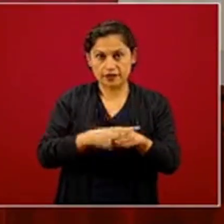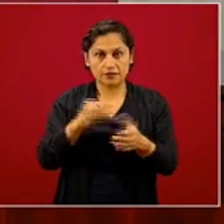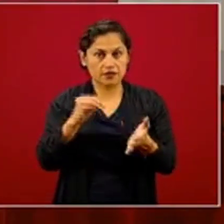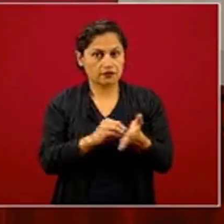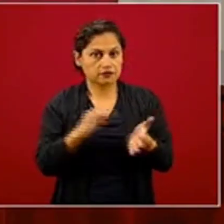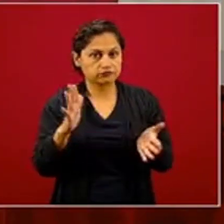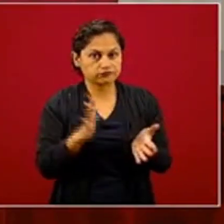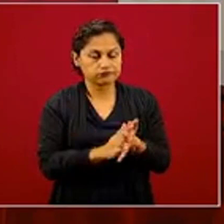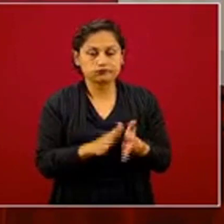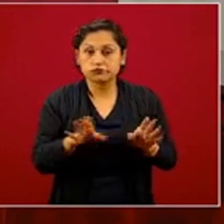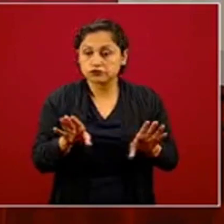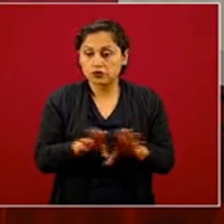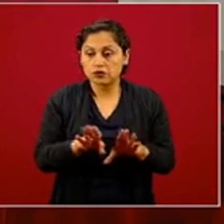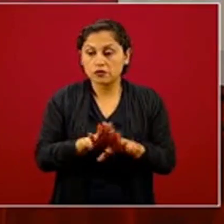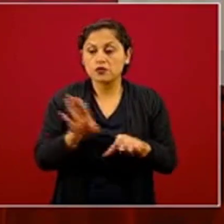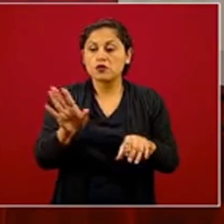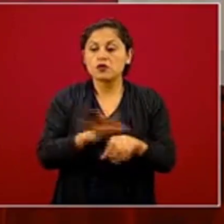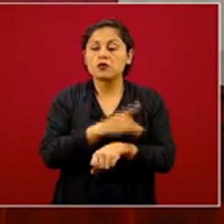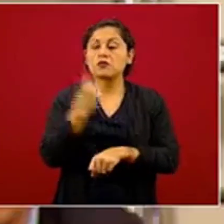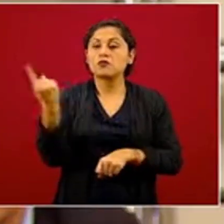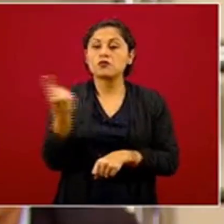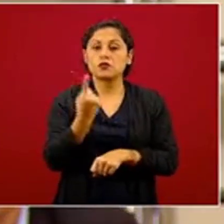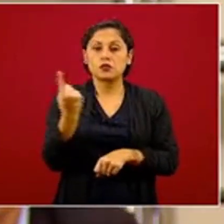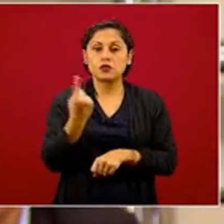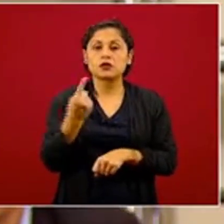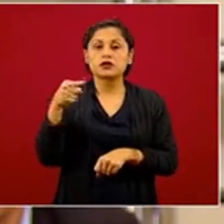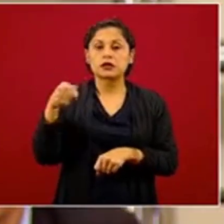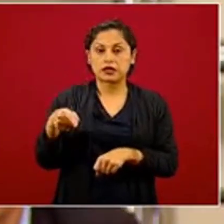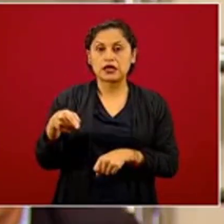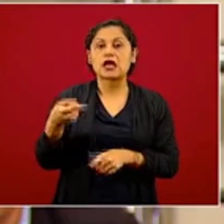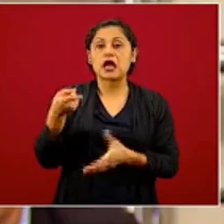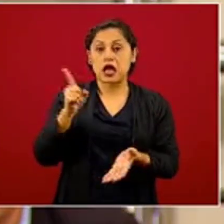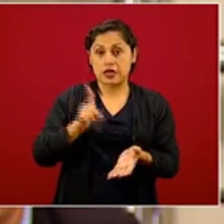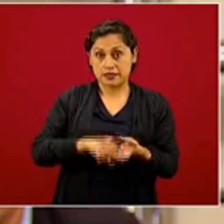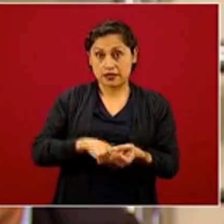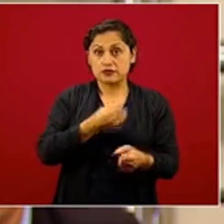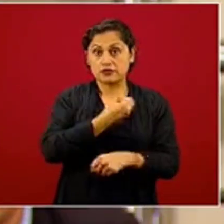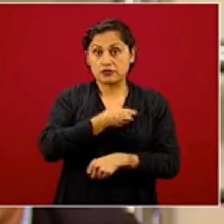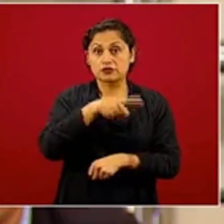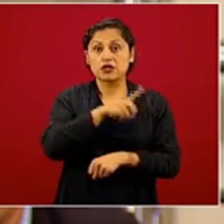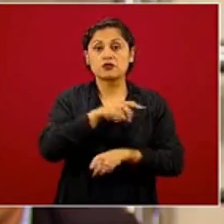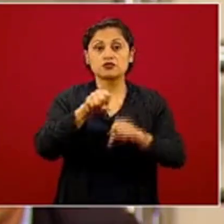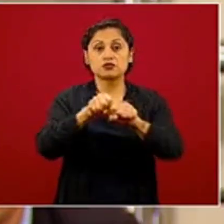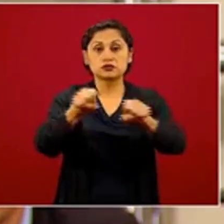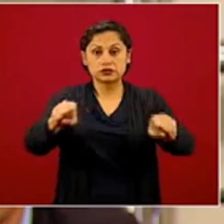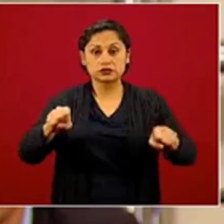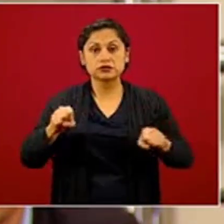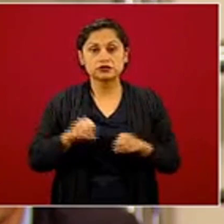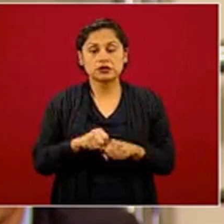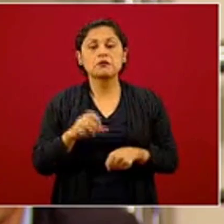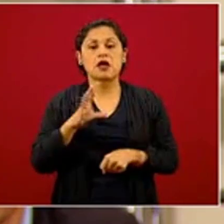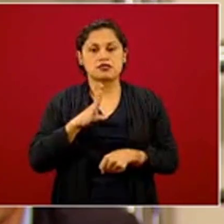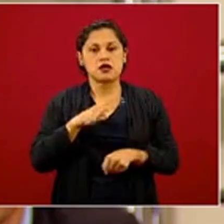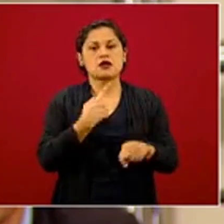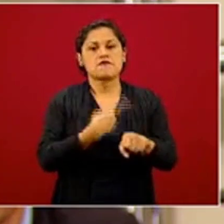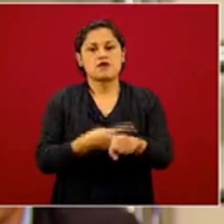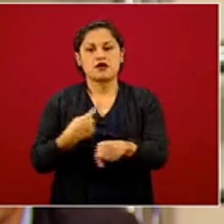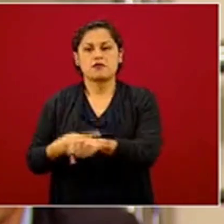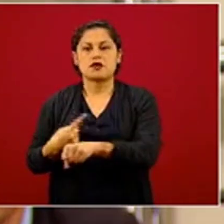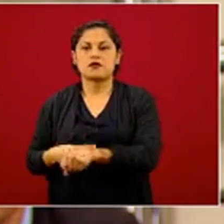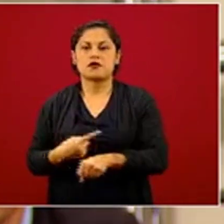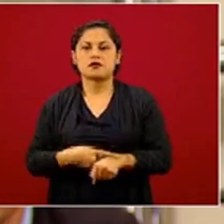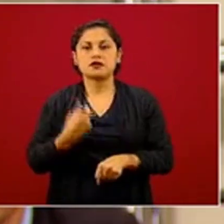hay enfermedades dentro del sector salud que no atienden a los pacientes por